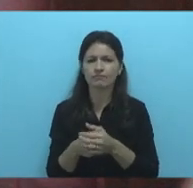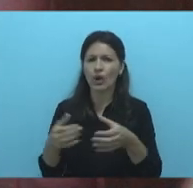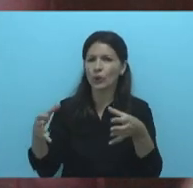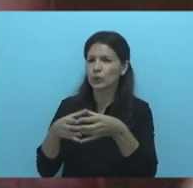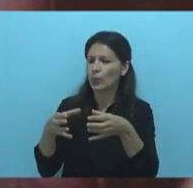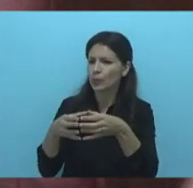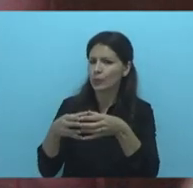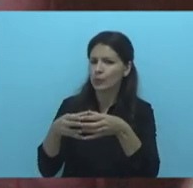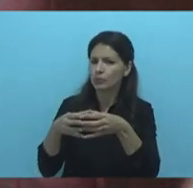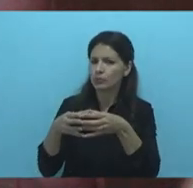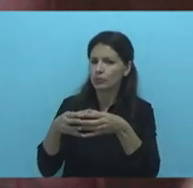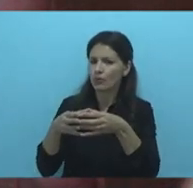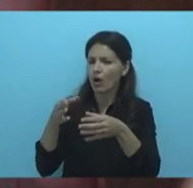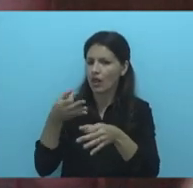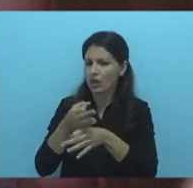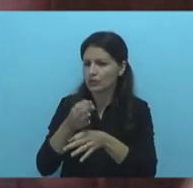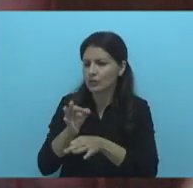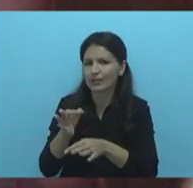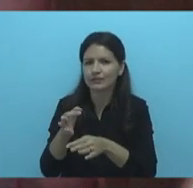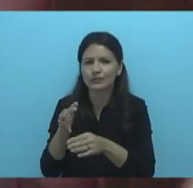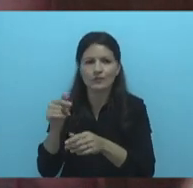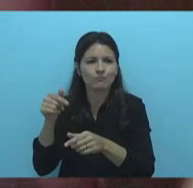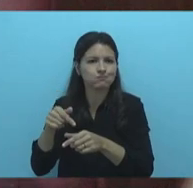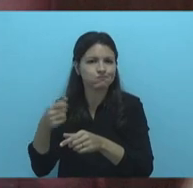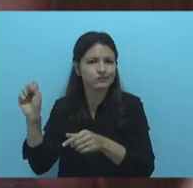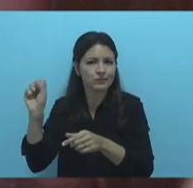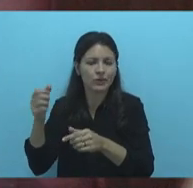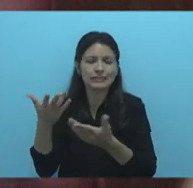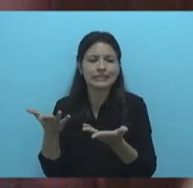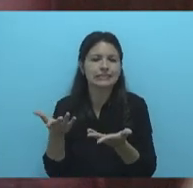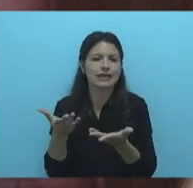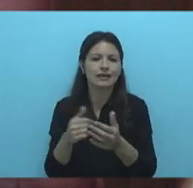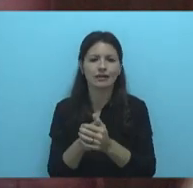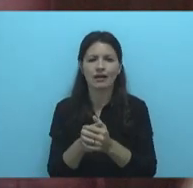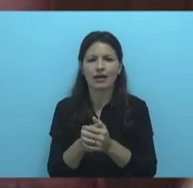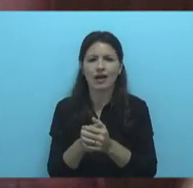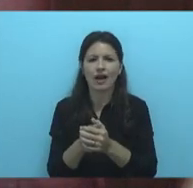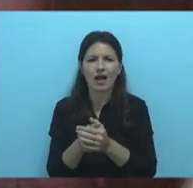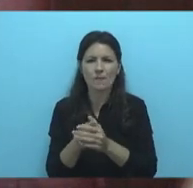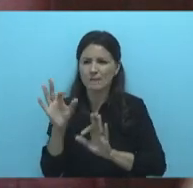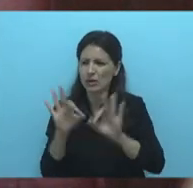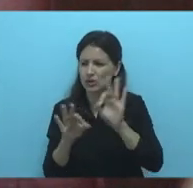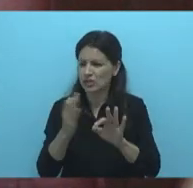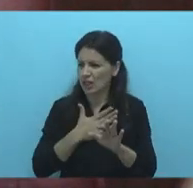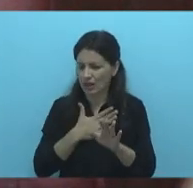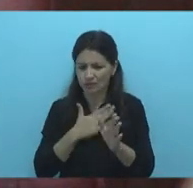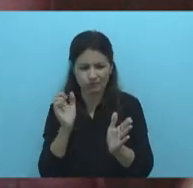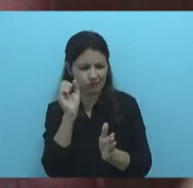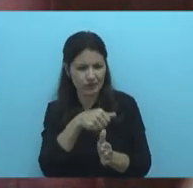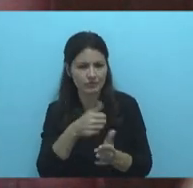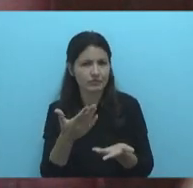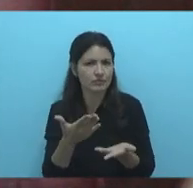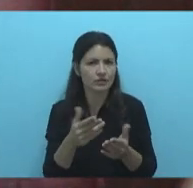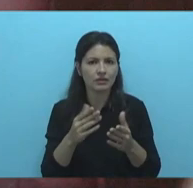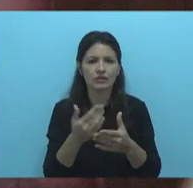Comisión de Educación, no lo hayan tratado, no lo hayan querido tratar, haya perdido